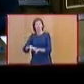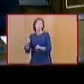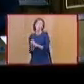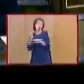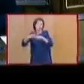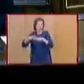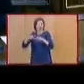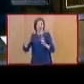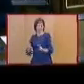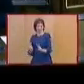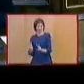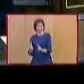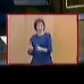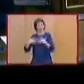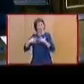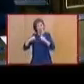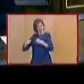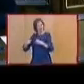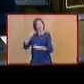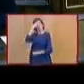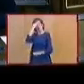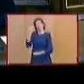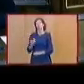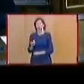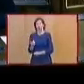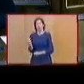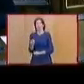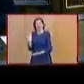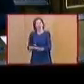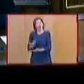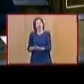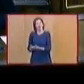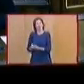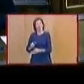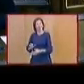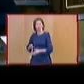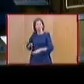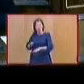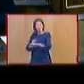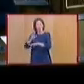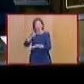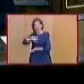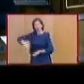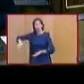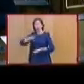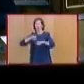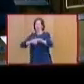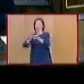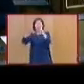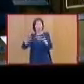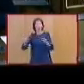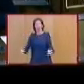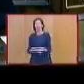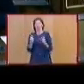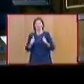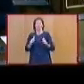sanidad, porque creemos importante que se garantice la misma prestación sanitaria a todos los ciudadanos independiente del territorio